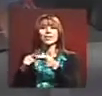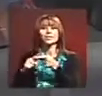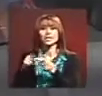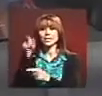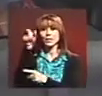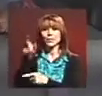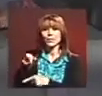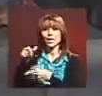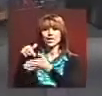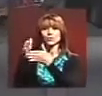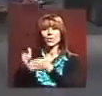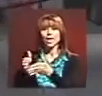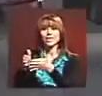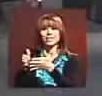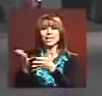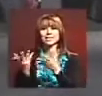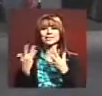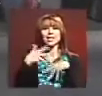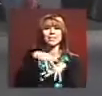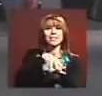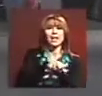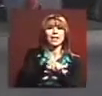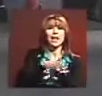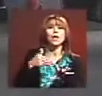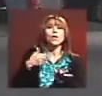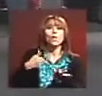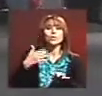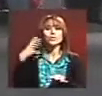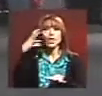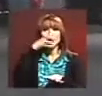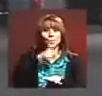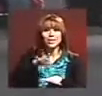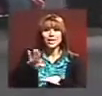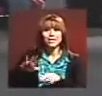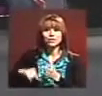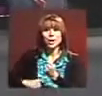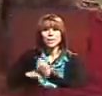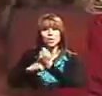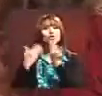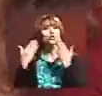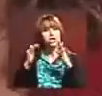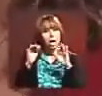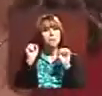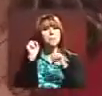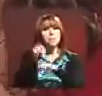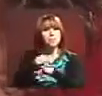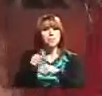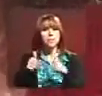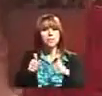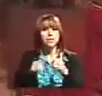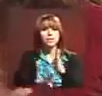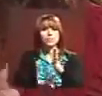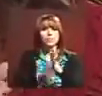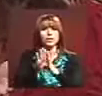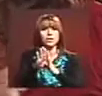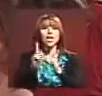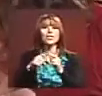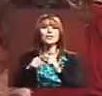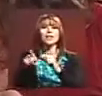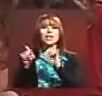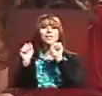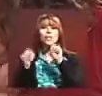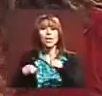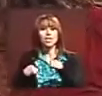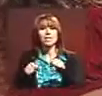estudiante cuando se dan cuenta que los apoyos que se les están dando ya han sido superados y que puede, por decirlo de alguna manera, acceder